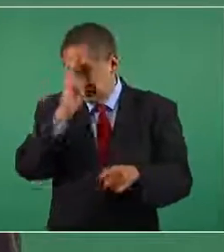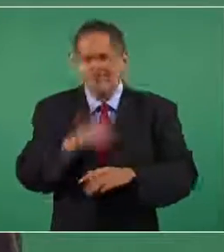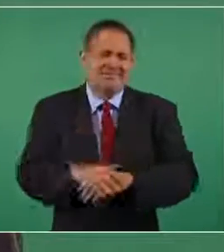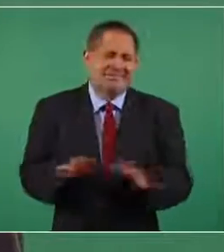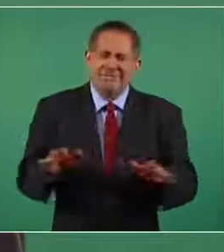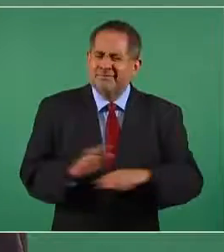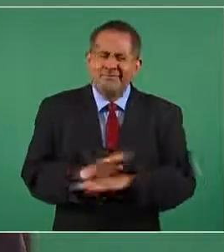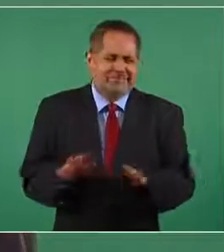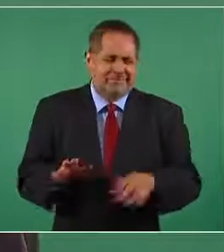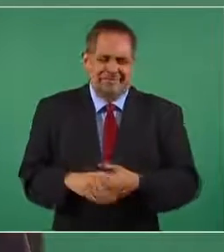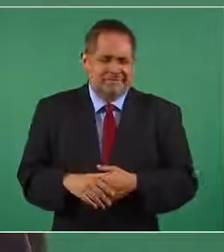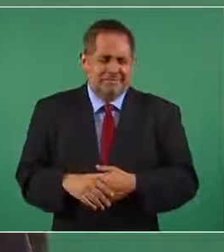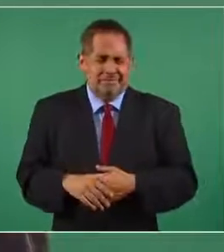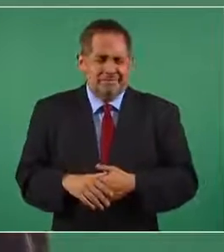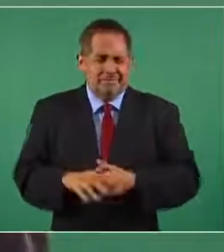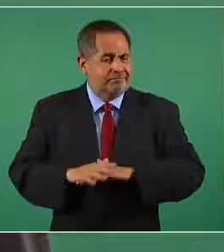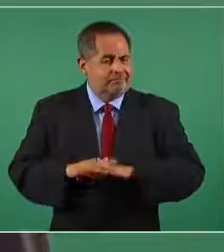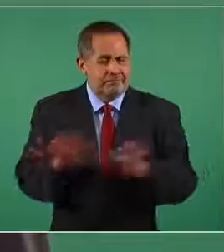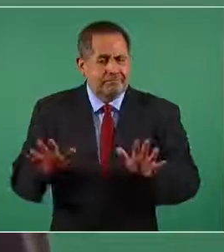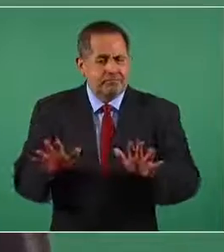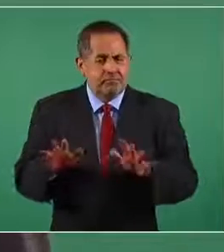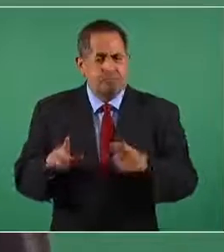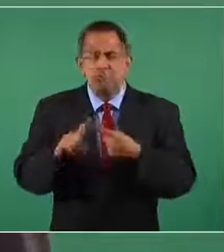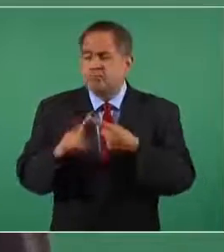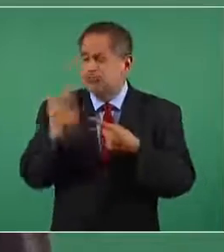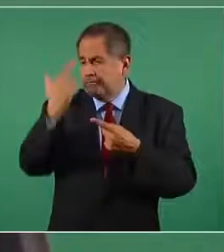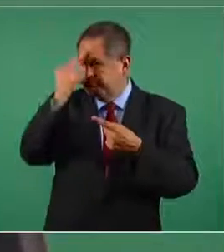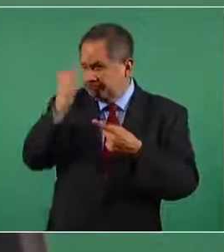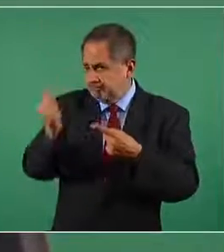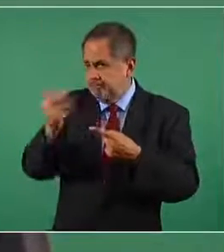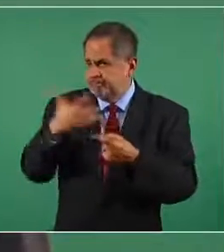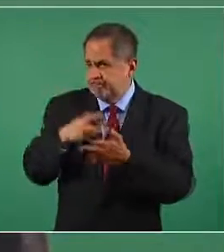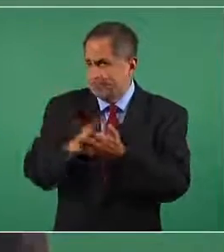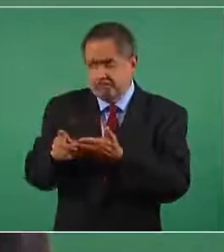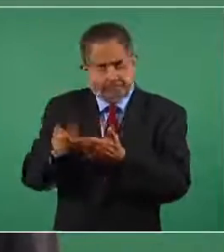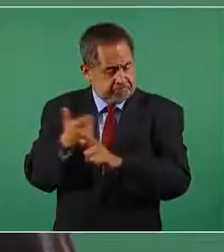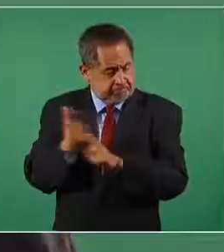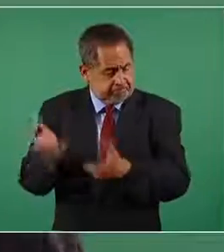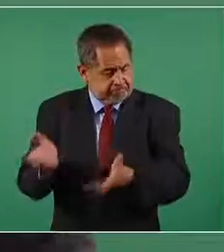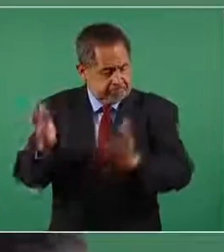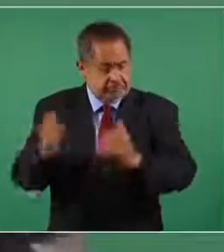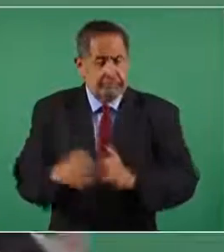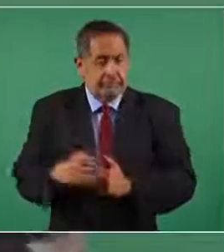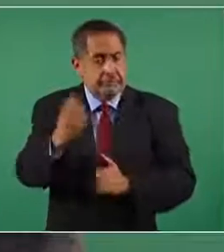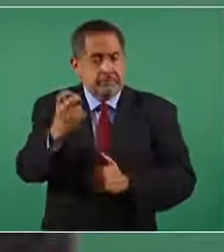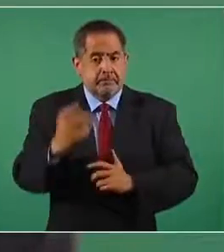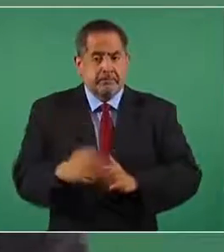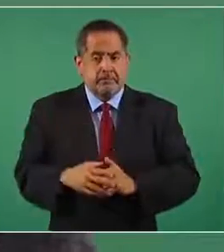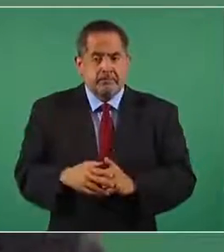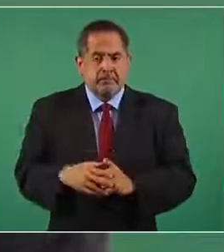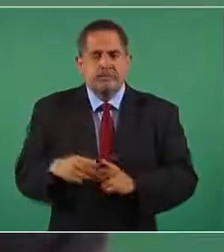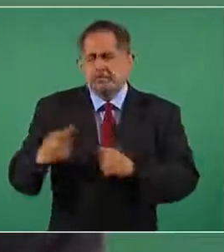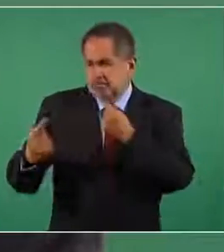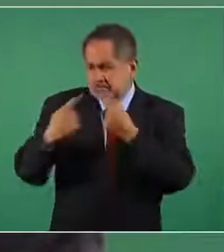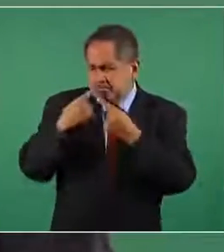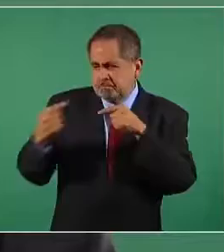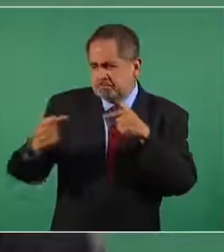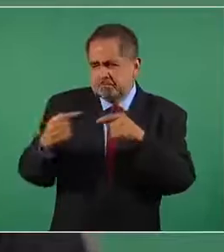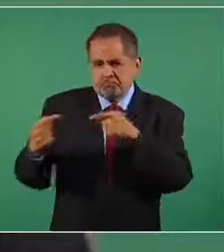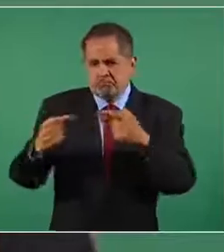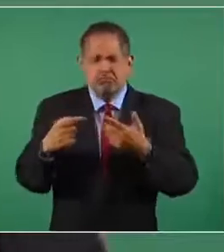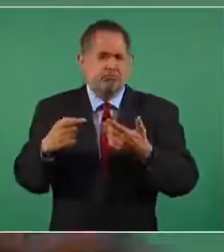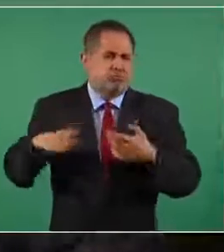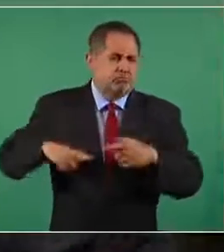nada por la fuerza, todo por la razón y el derecho. Y claro que hay discusión en el gobierno,